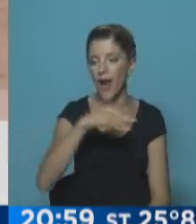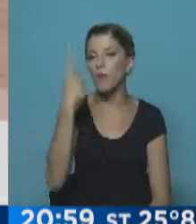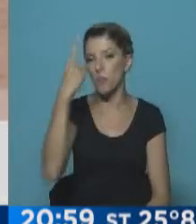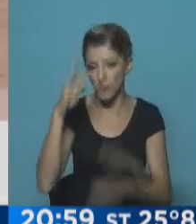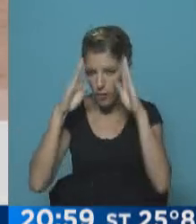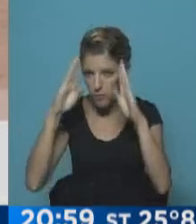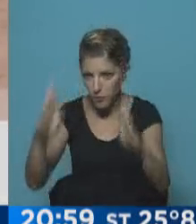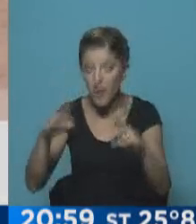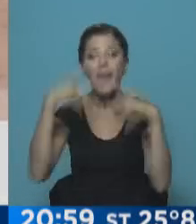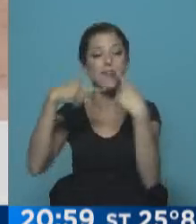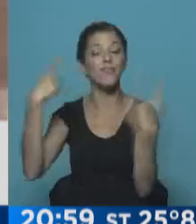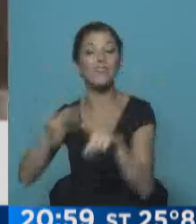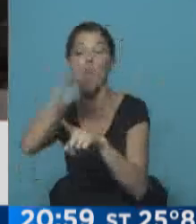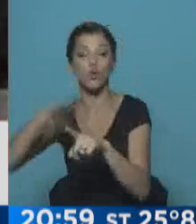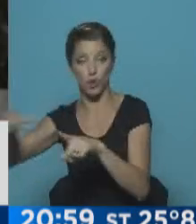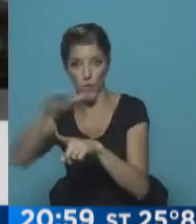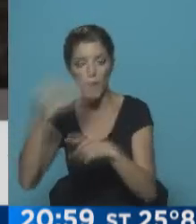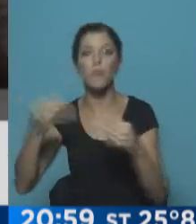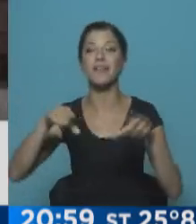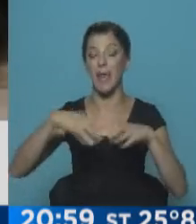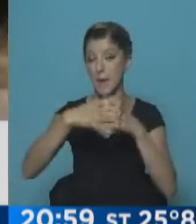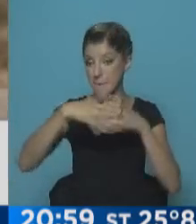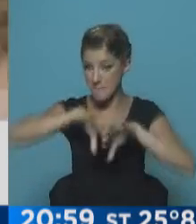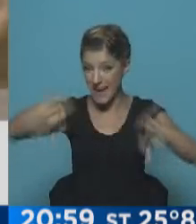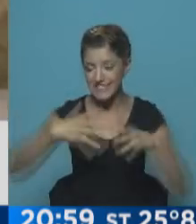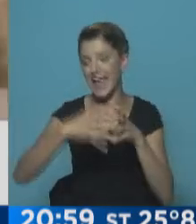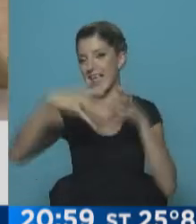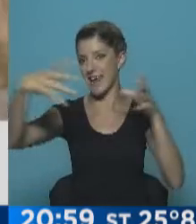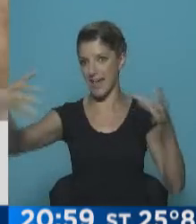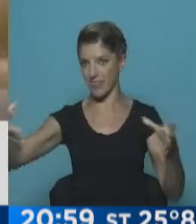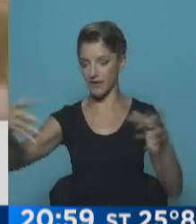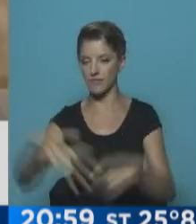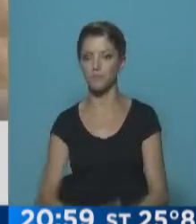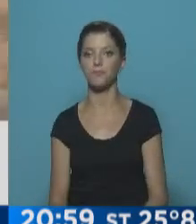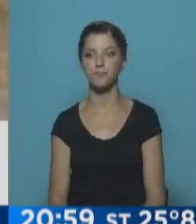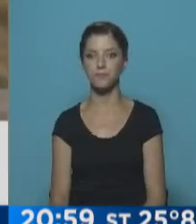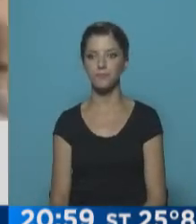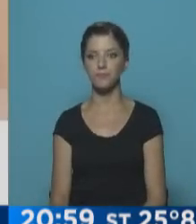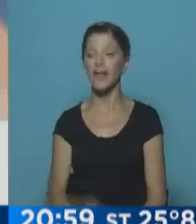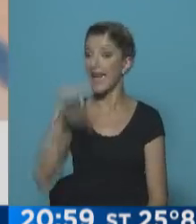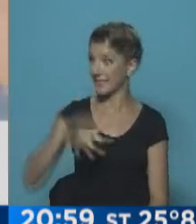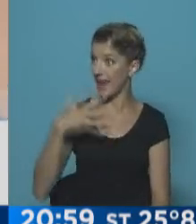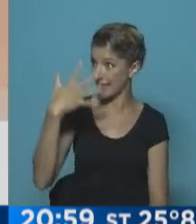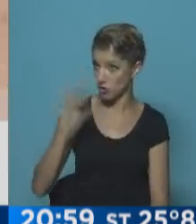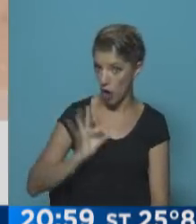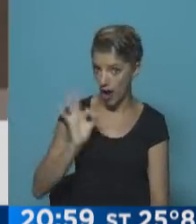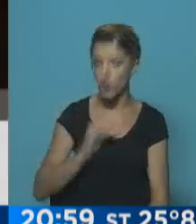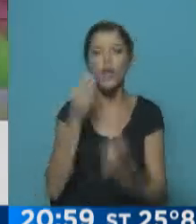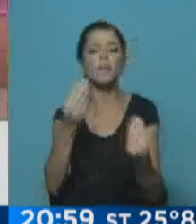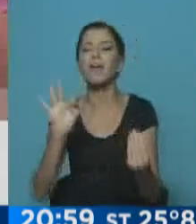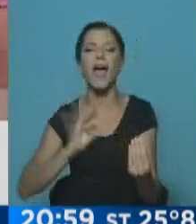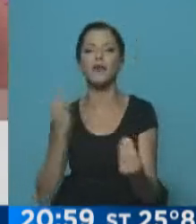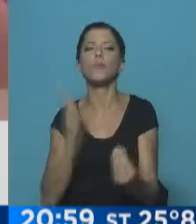único, diferenciándose del resto por sus extensas playas. Como la quinta vez. ¿Qué es lo que tiene San Clemente que hacen que vuelvan año tras